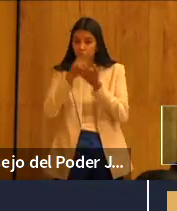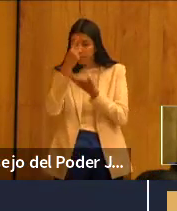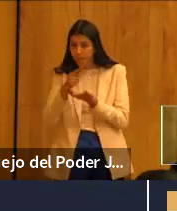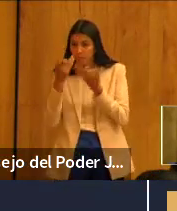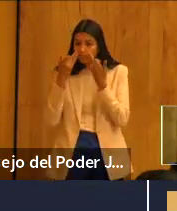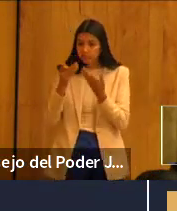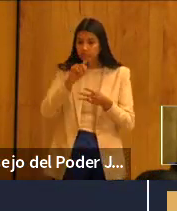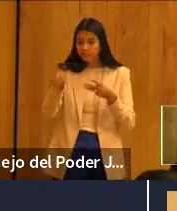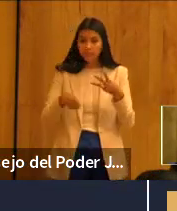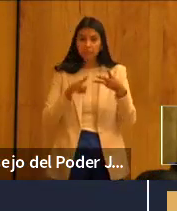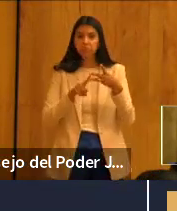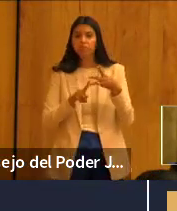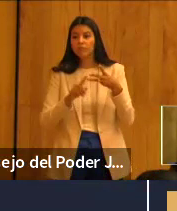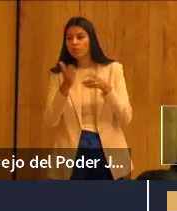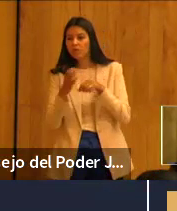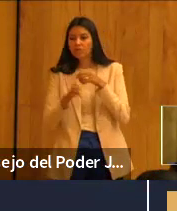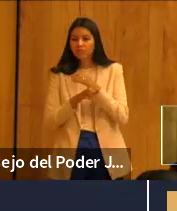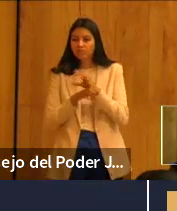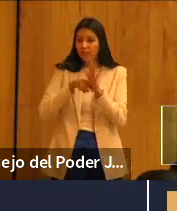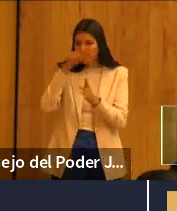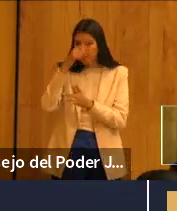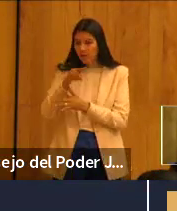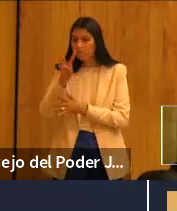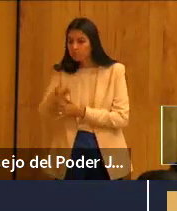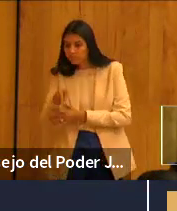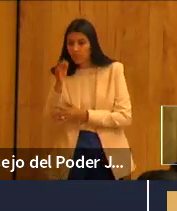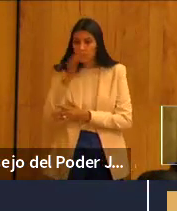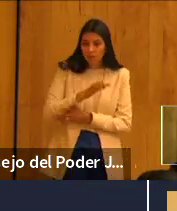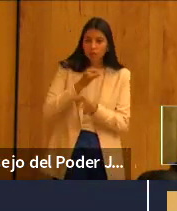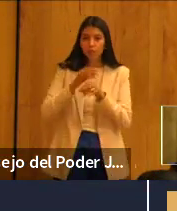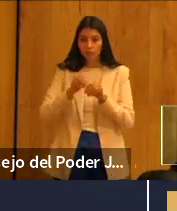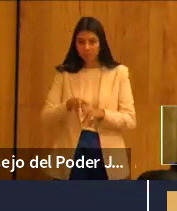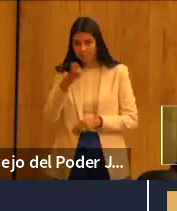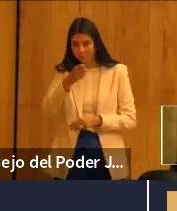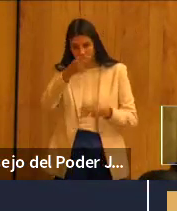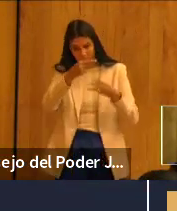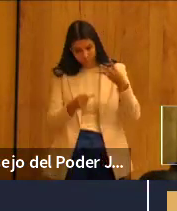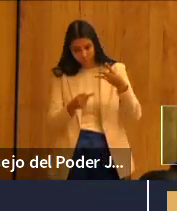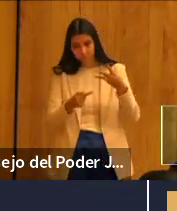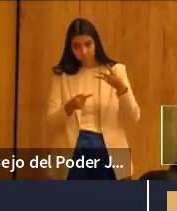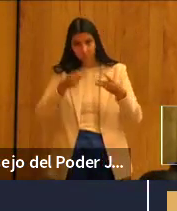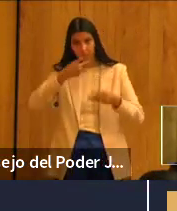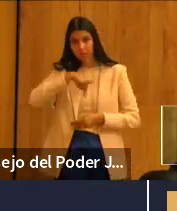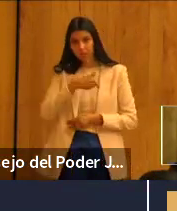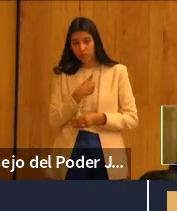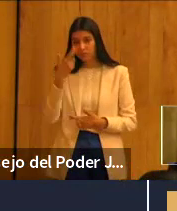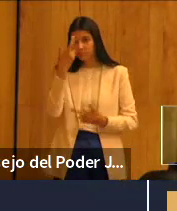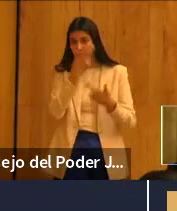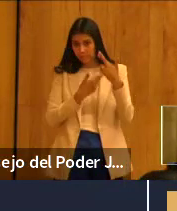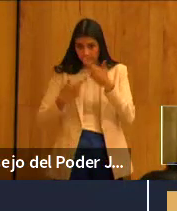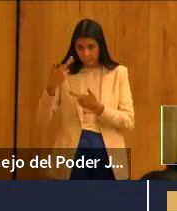la credibilidad de su información. Esos son los tres requisitos con base en los cuales nosotros